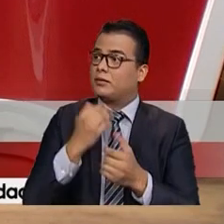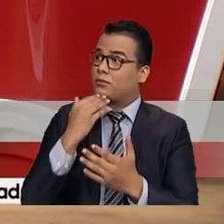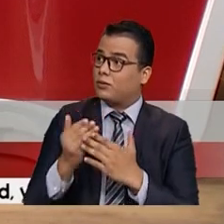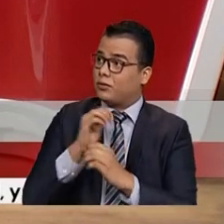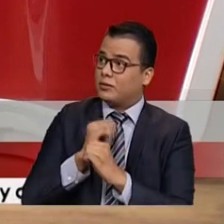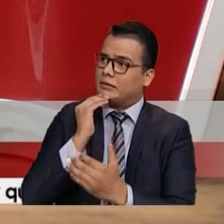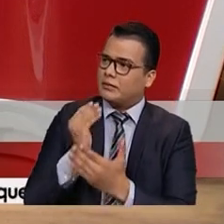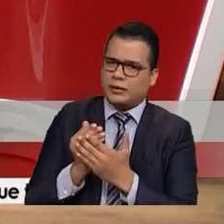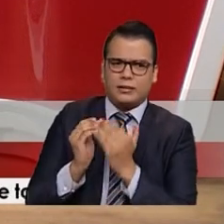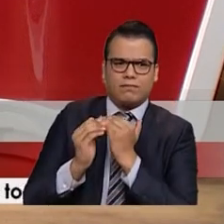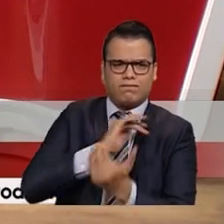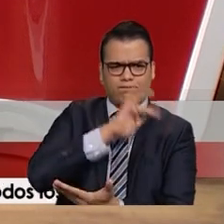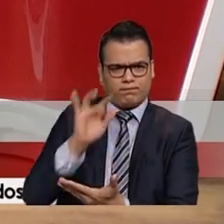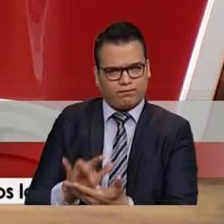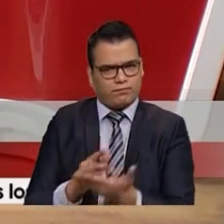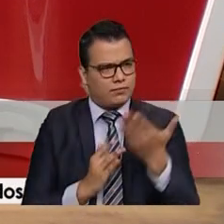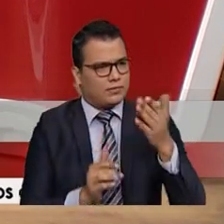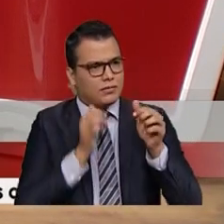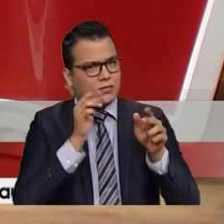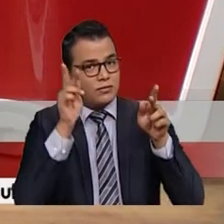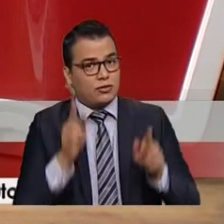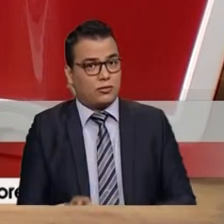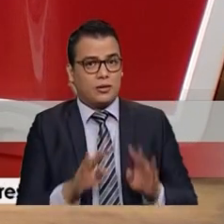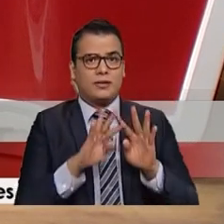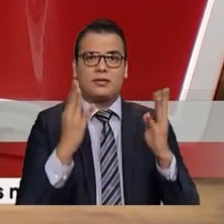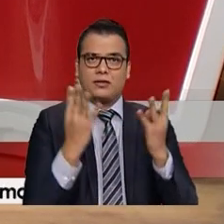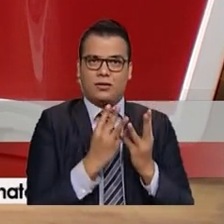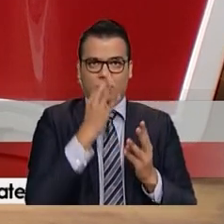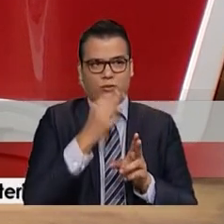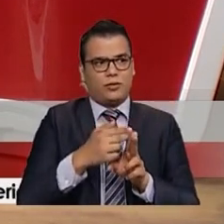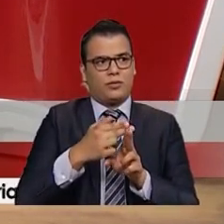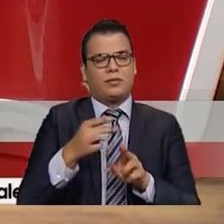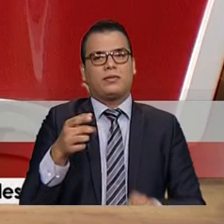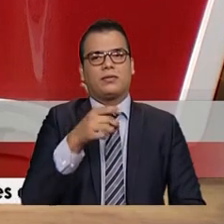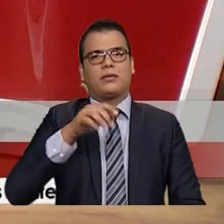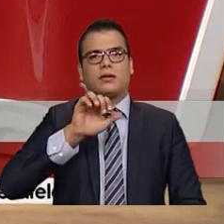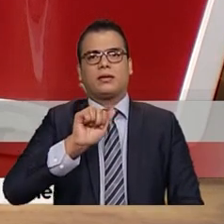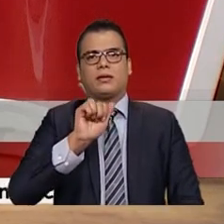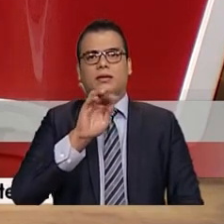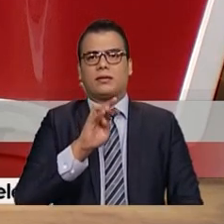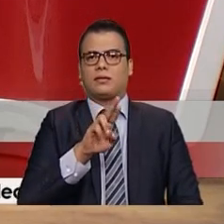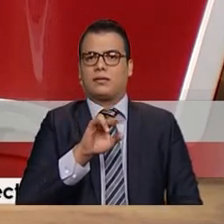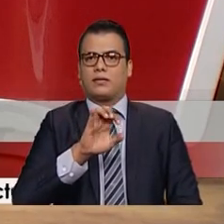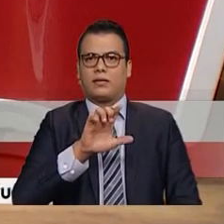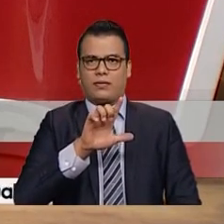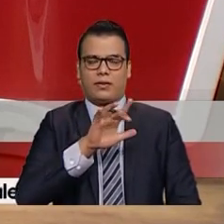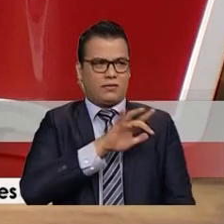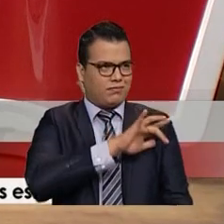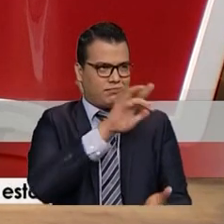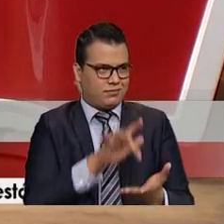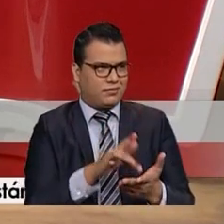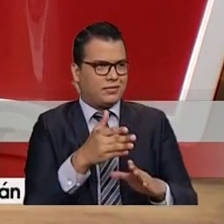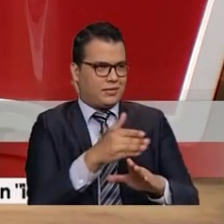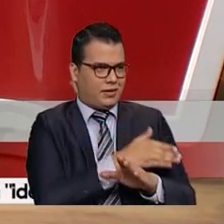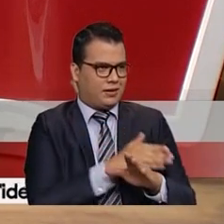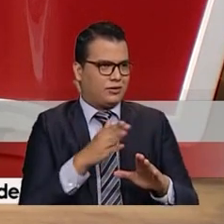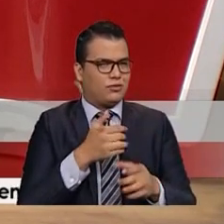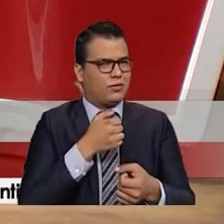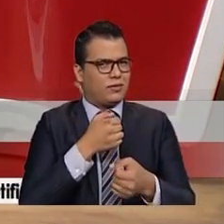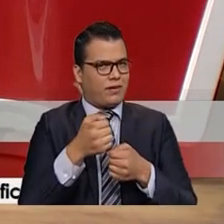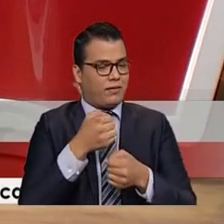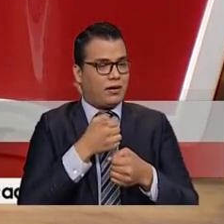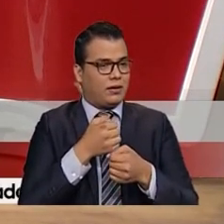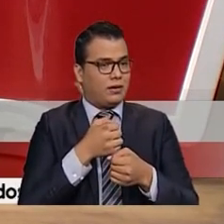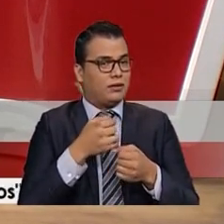y está el senador gabriel velasco quien ya había venido a los debates presidenciales y regresa ya como senador y ya